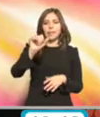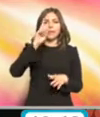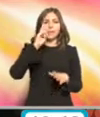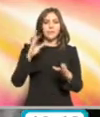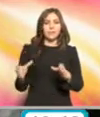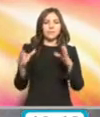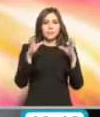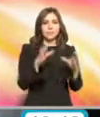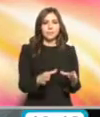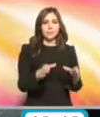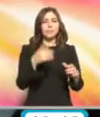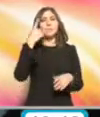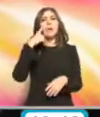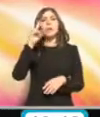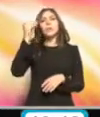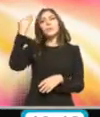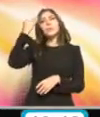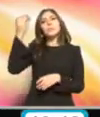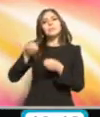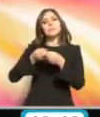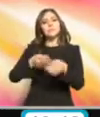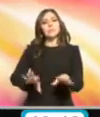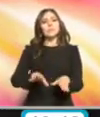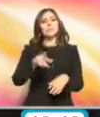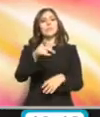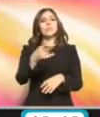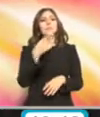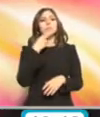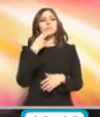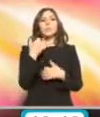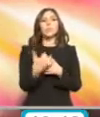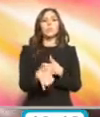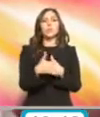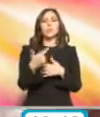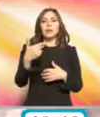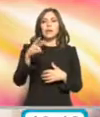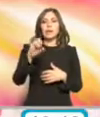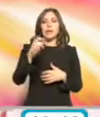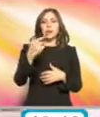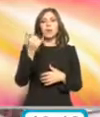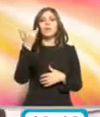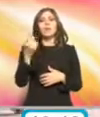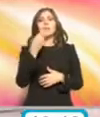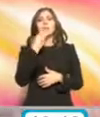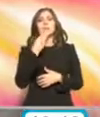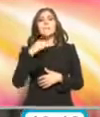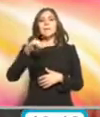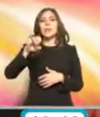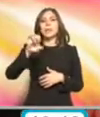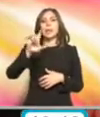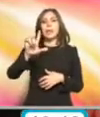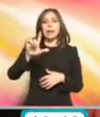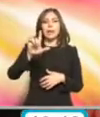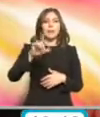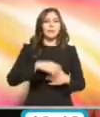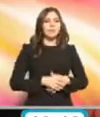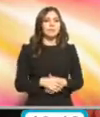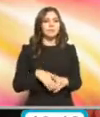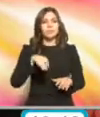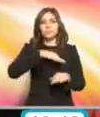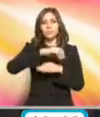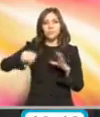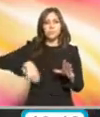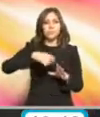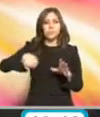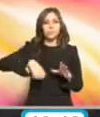ver, perdóname, sí, Lili, que adelante. me mueva. No. Utilicé yogur griego y miel de abeja. El yogur griego ¿Lo bato contiene- esto? Por favor, bátelo. Ahorita